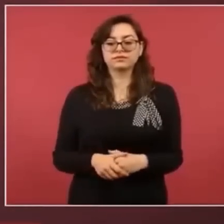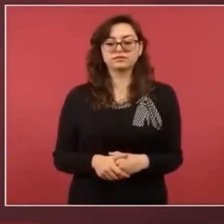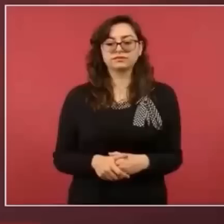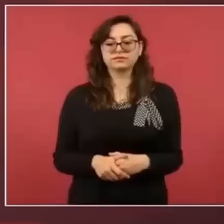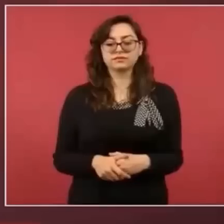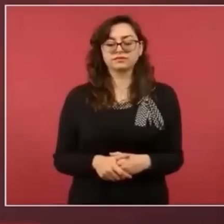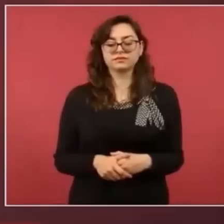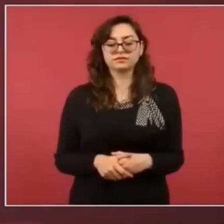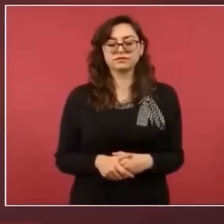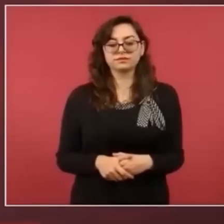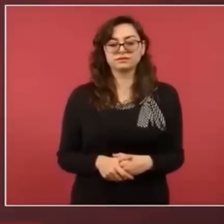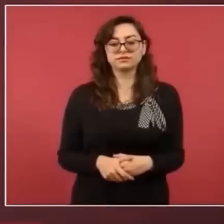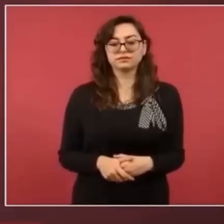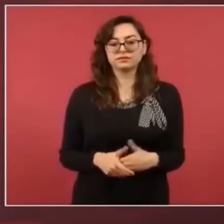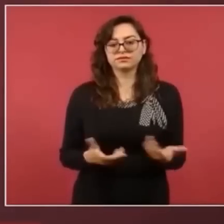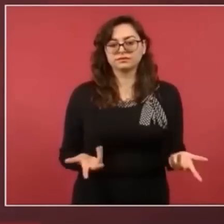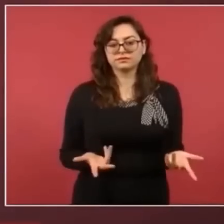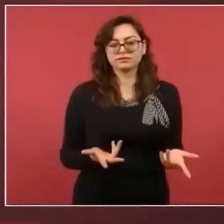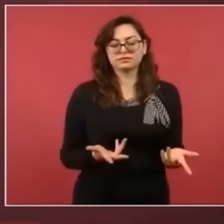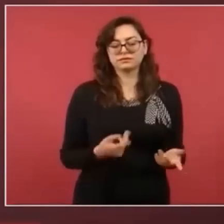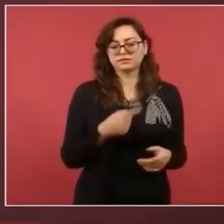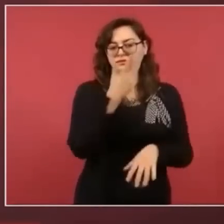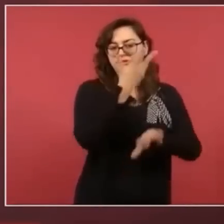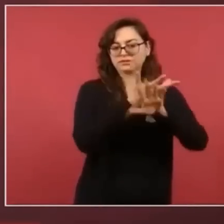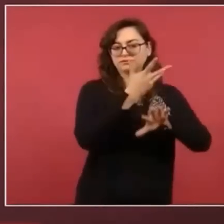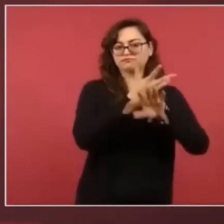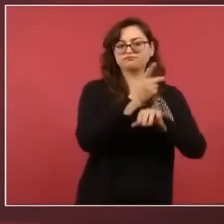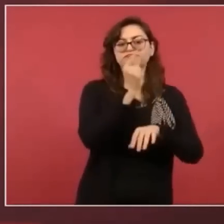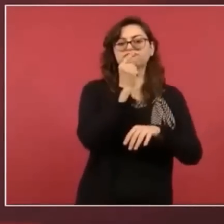de las agencias estadounidenses